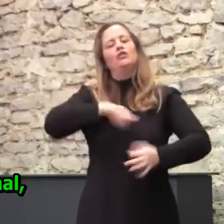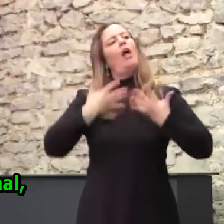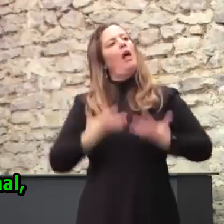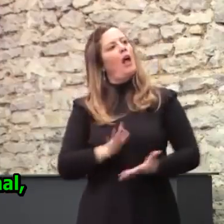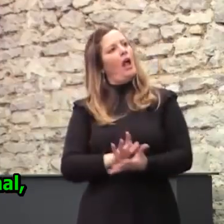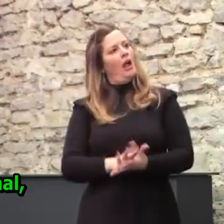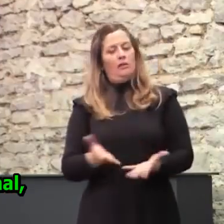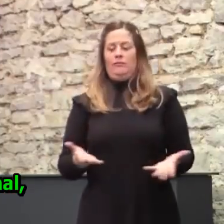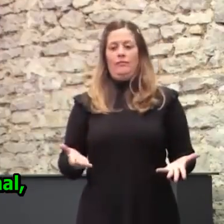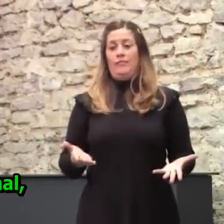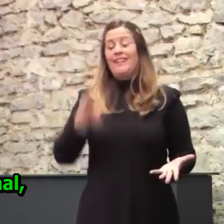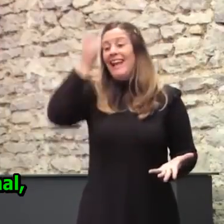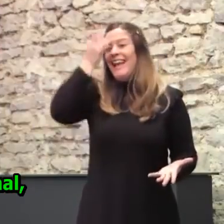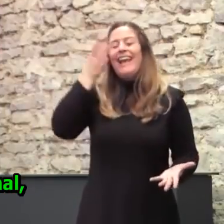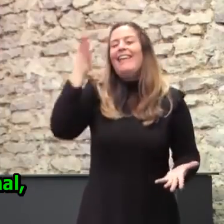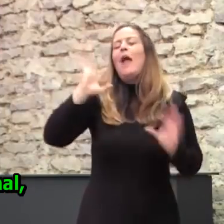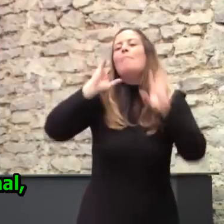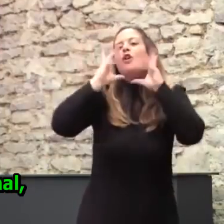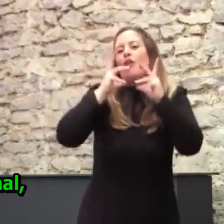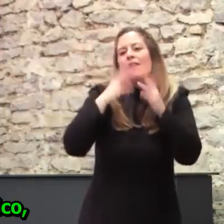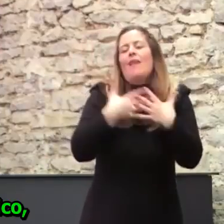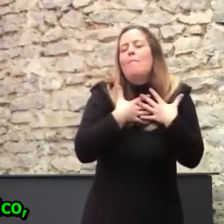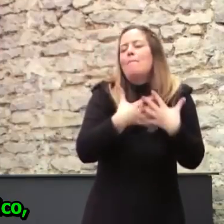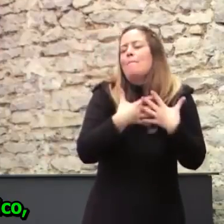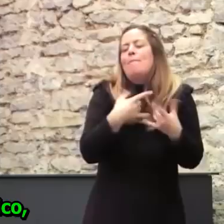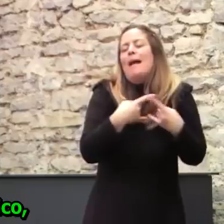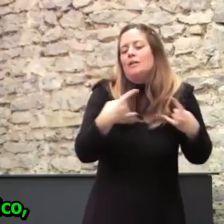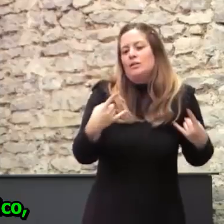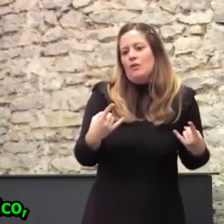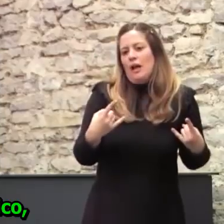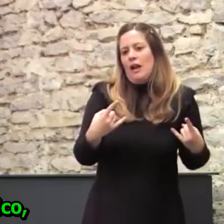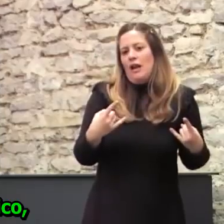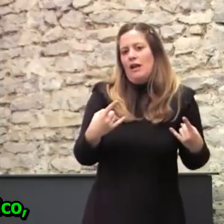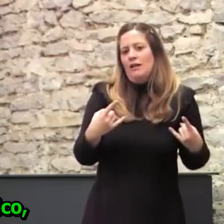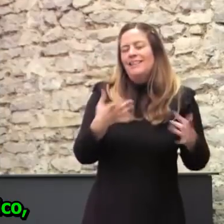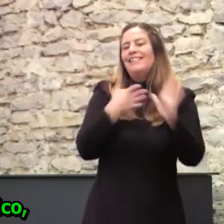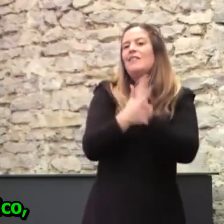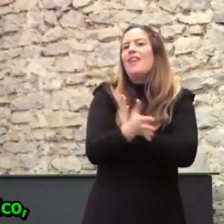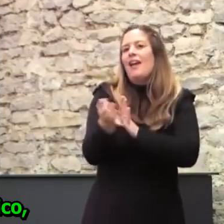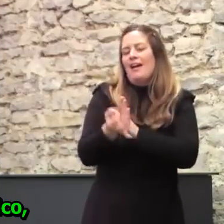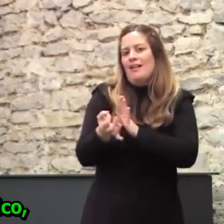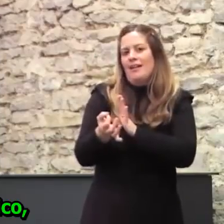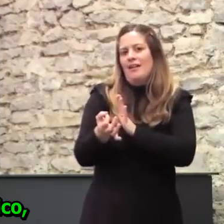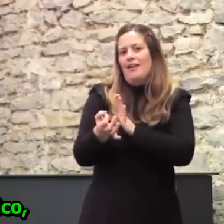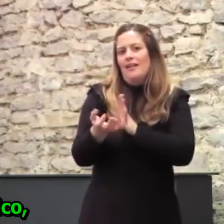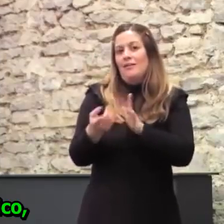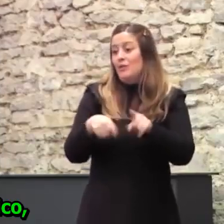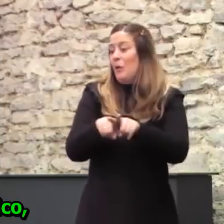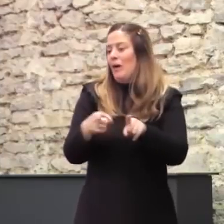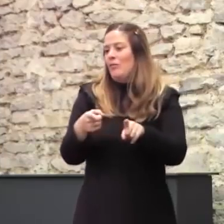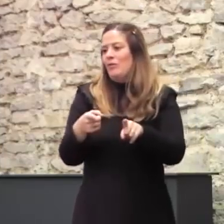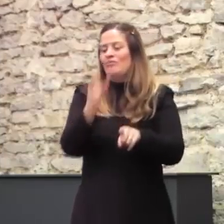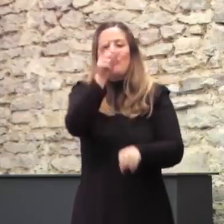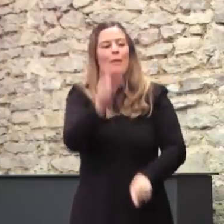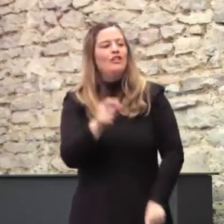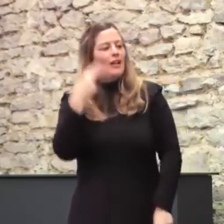Toda esta idea de la violencia pasional además se mitifica. O sea, como digo, ¿no? La idea de que suicidarse es un acto romántico,